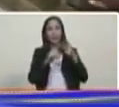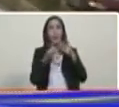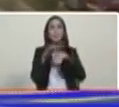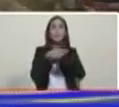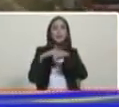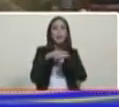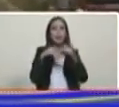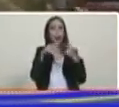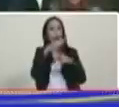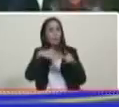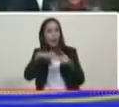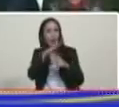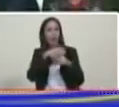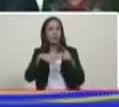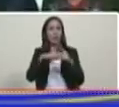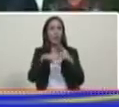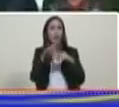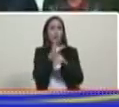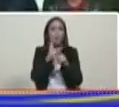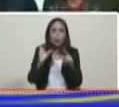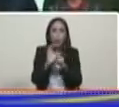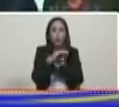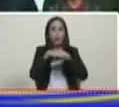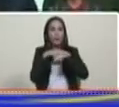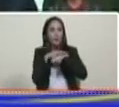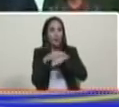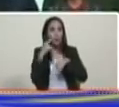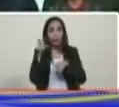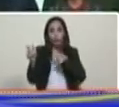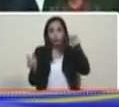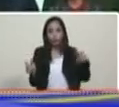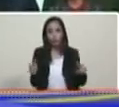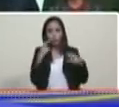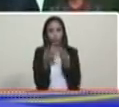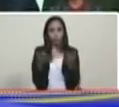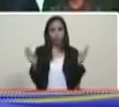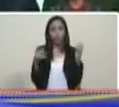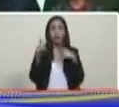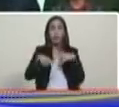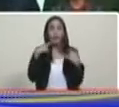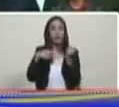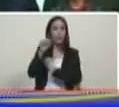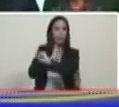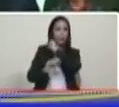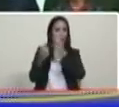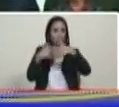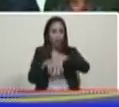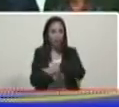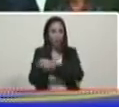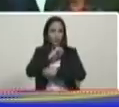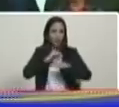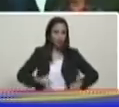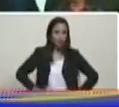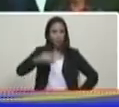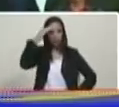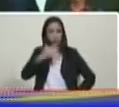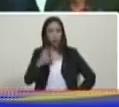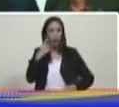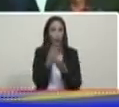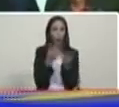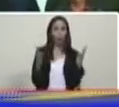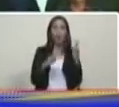Ecosocialismo, el ministro de Cultura, el comandante de la región estratégica de defensa integral y todas las autoridades que